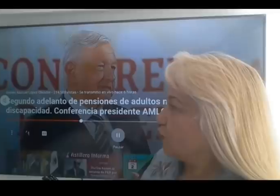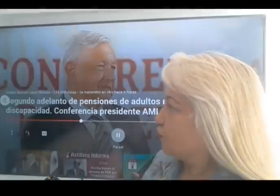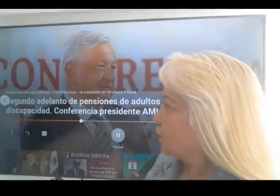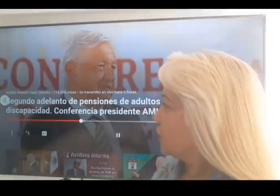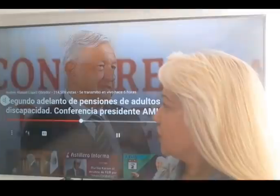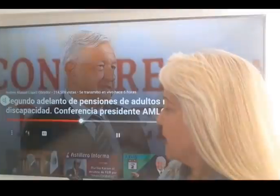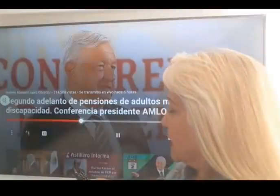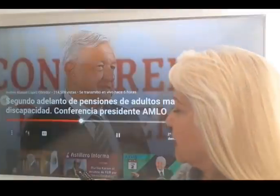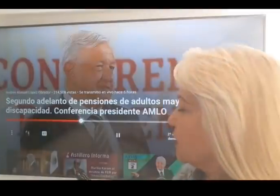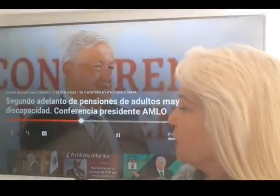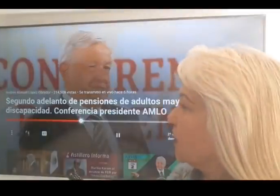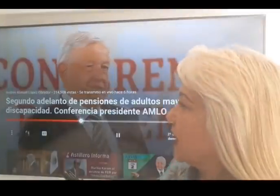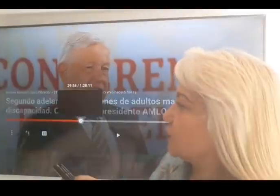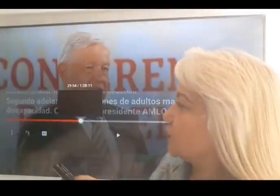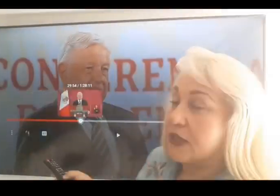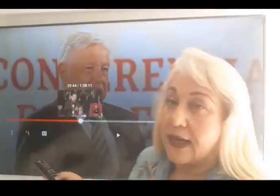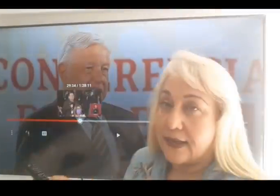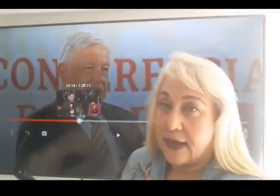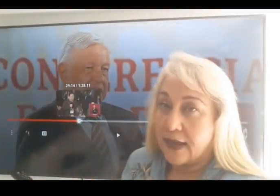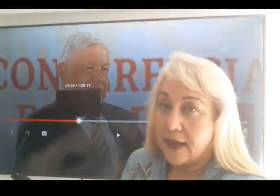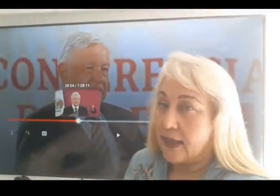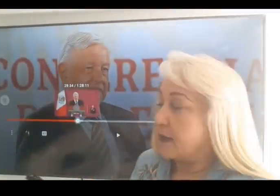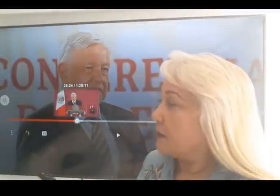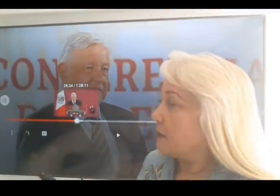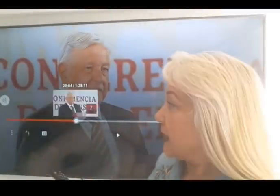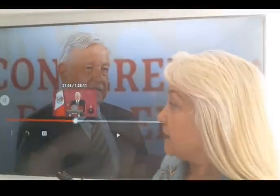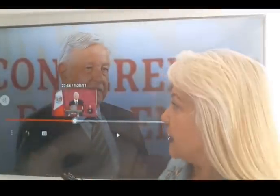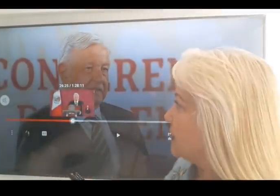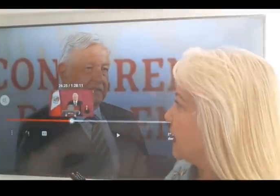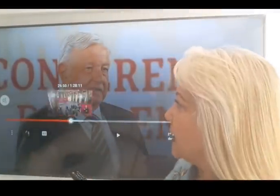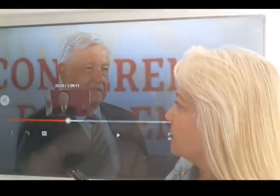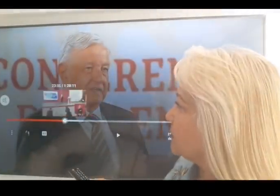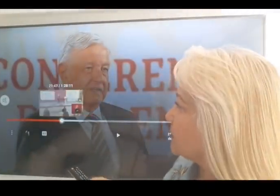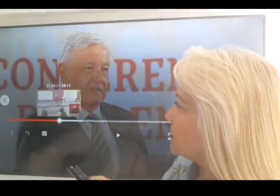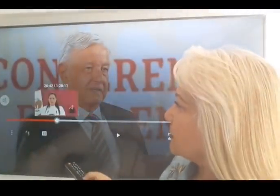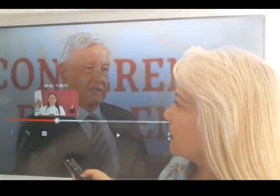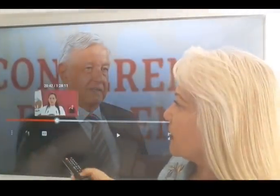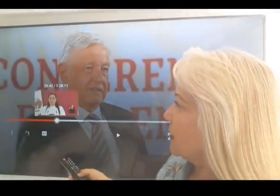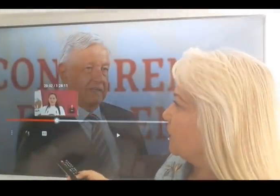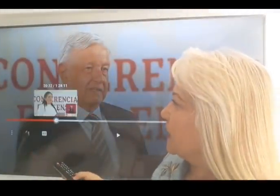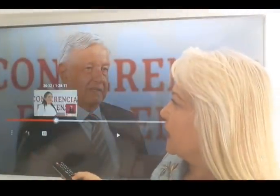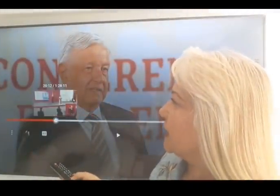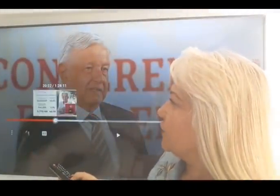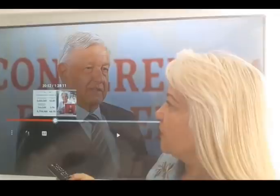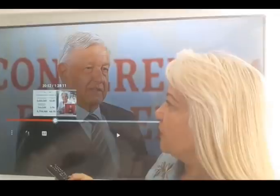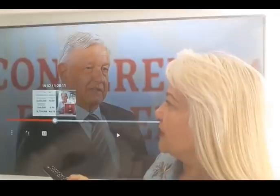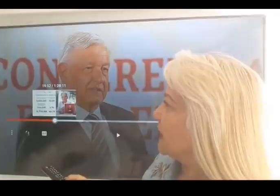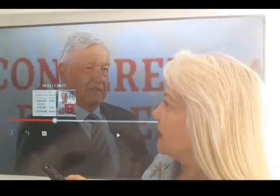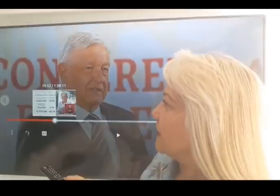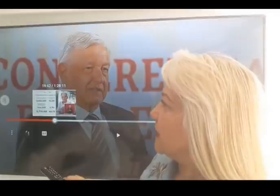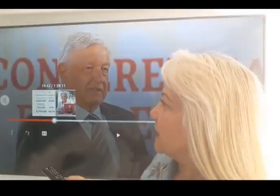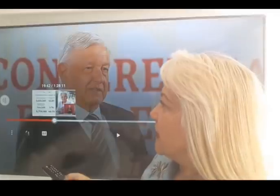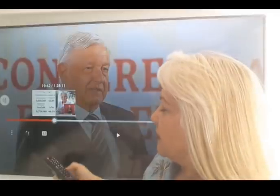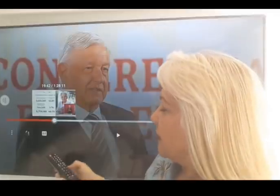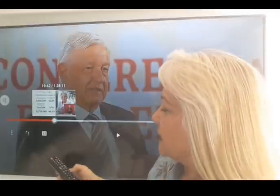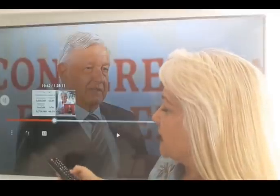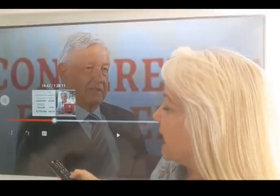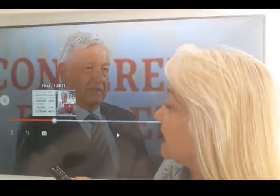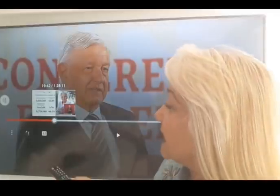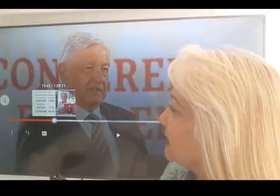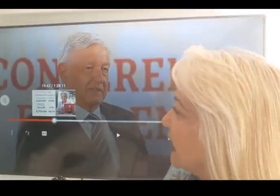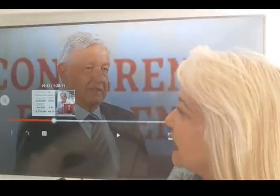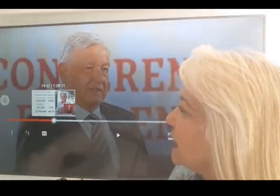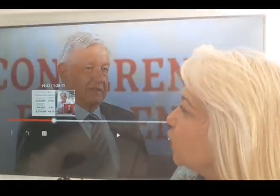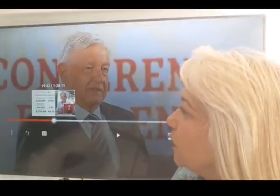la introducción que dio la subsecretaria del Bienestar, porque informó detalladamente. Fíjense,